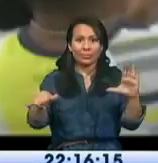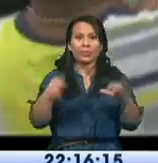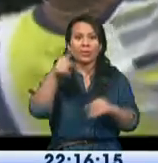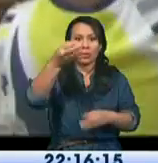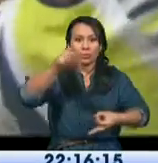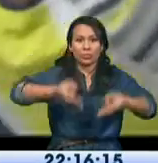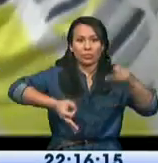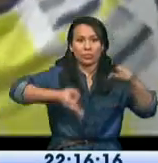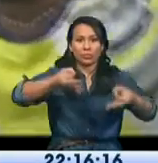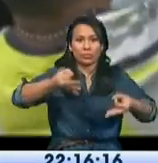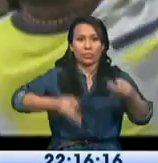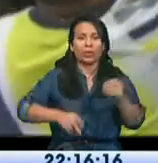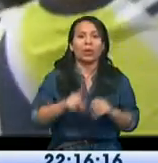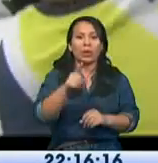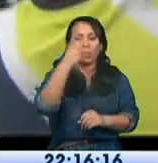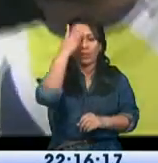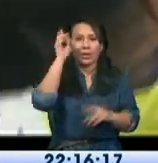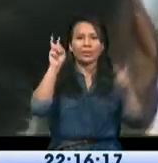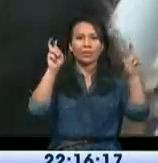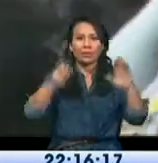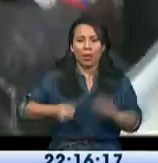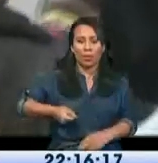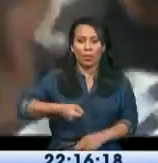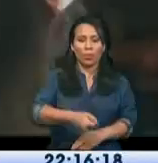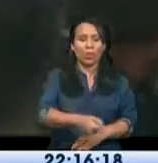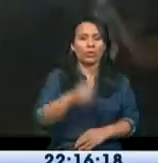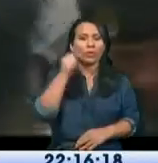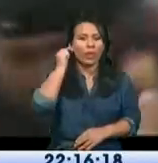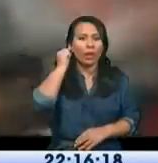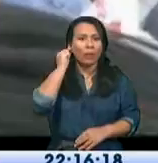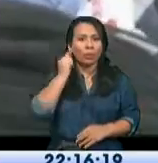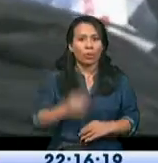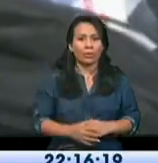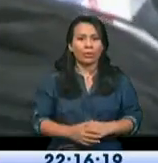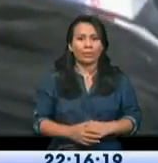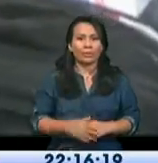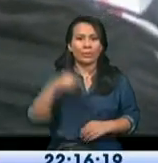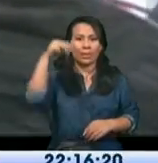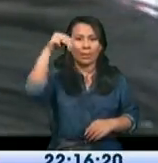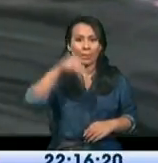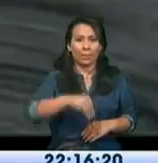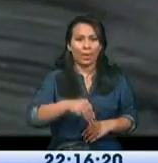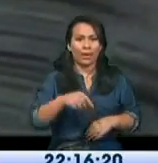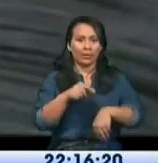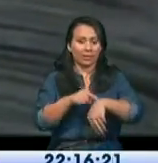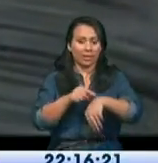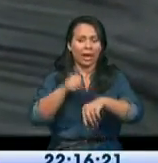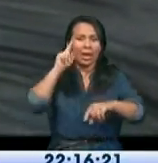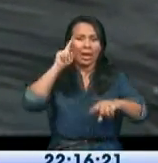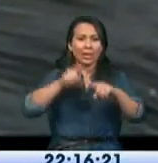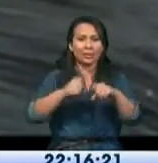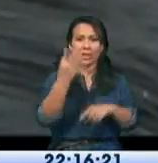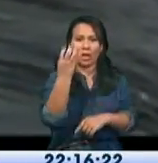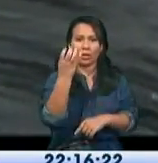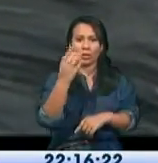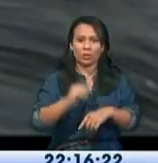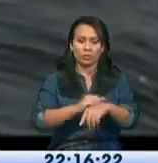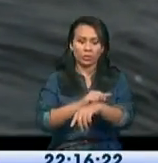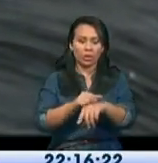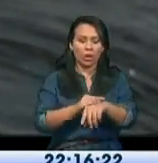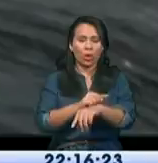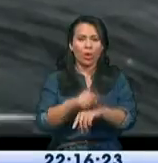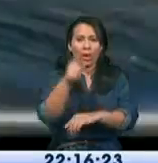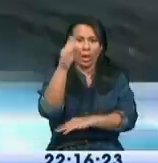en la audiencia por femicidio en el caso Sharon. Este día martes, hasta las 14 horas con 15 minutos, rindió su